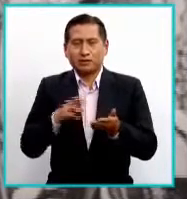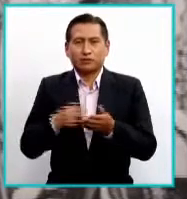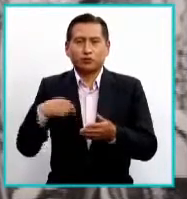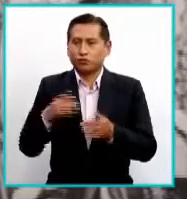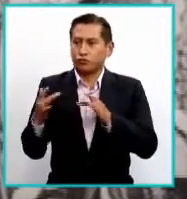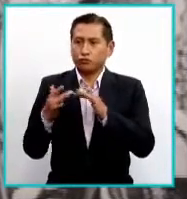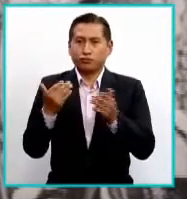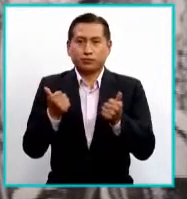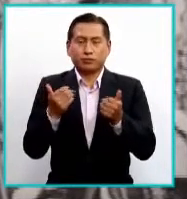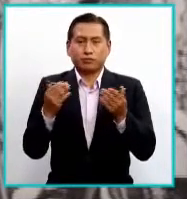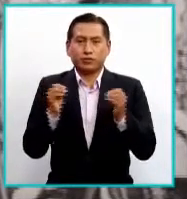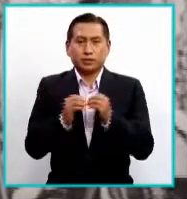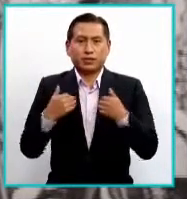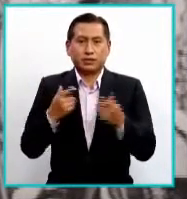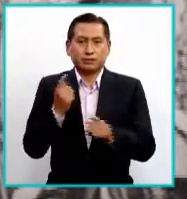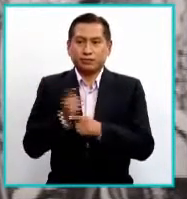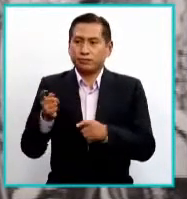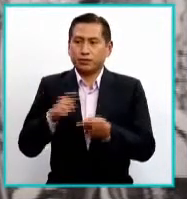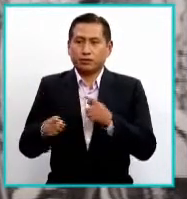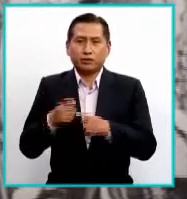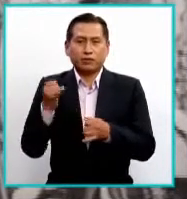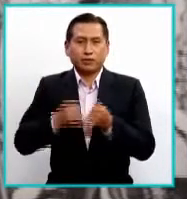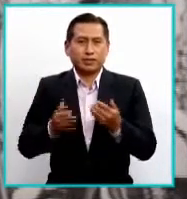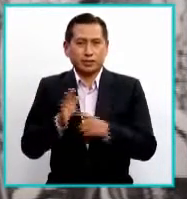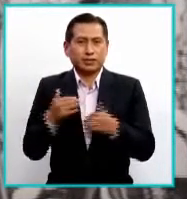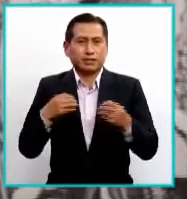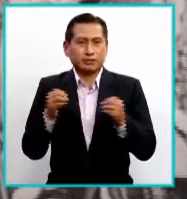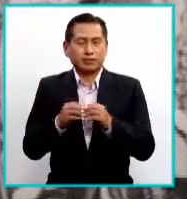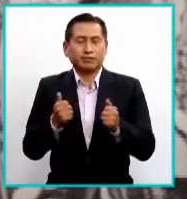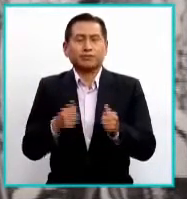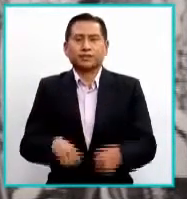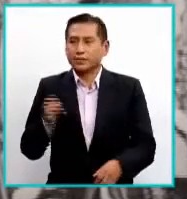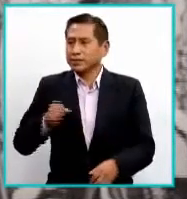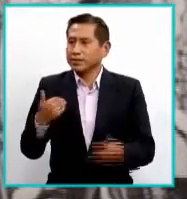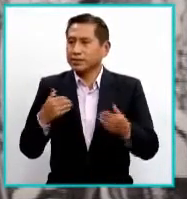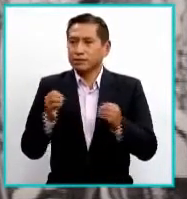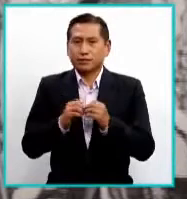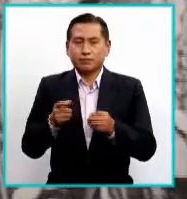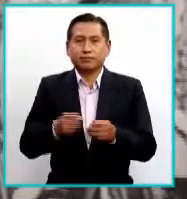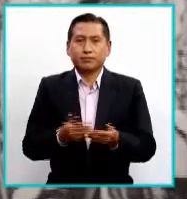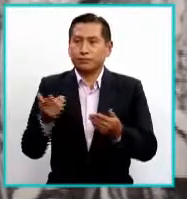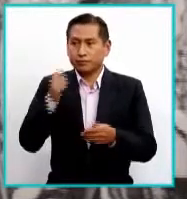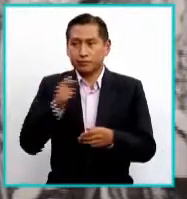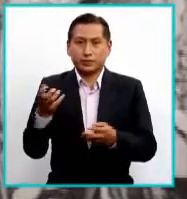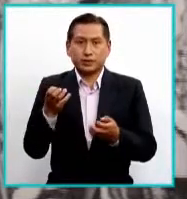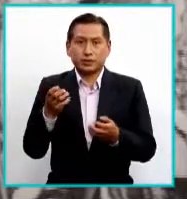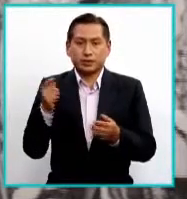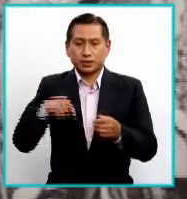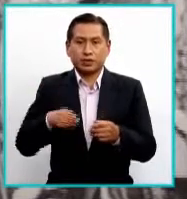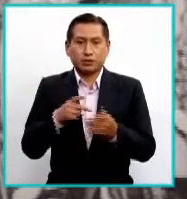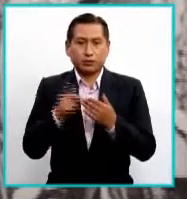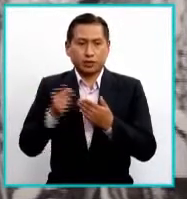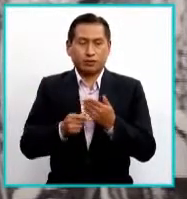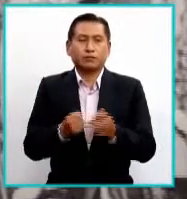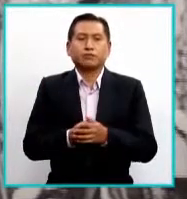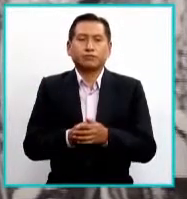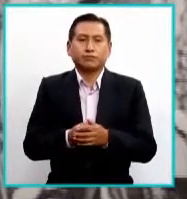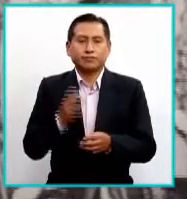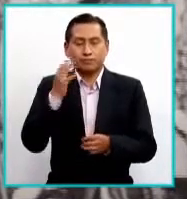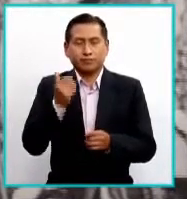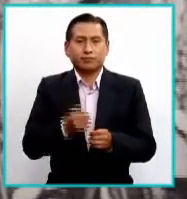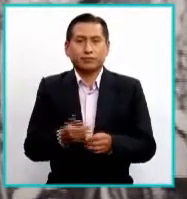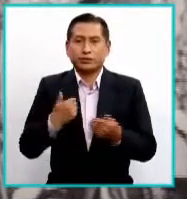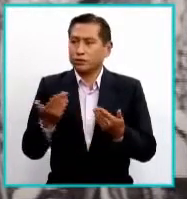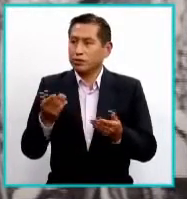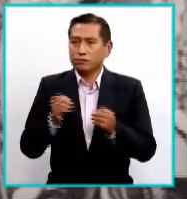hemos conectado ahí las nietas al final, ¿no? Qué lindo, así como que, sí, qué linda experiencia. Bueno, la Dani también quiso estar acá en el programa. Ay, qué lindo.